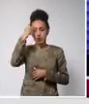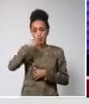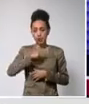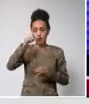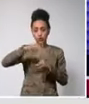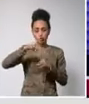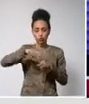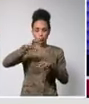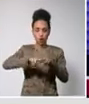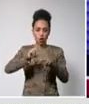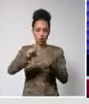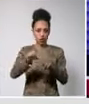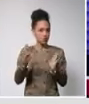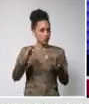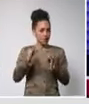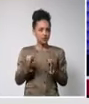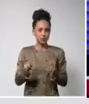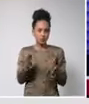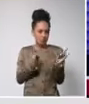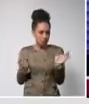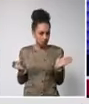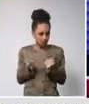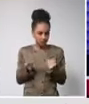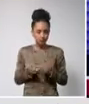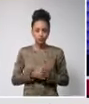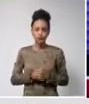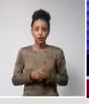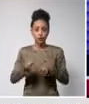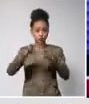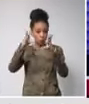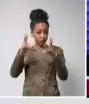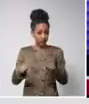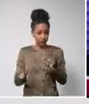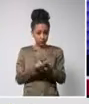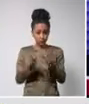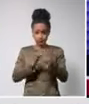ya se acumulan desde el inicio de la pandemia